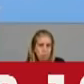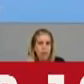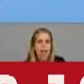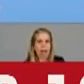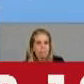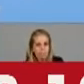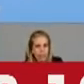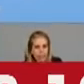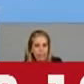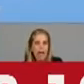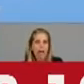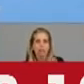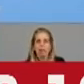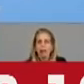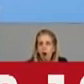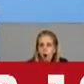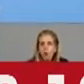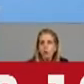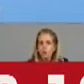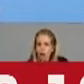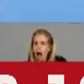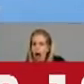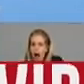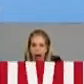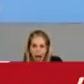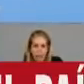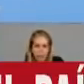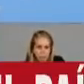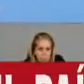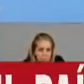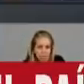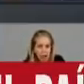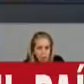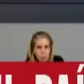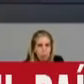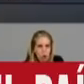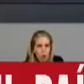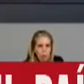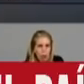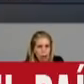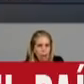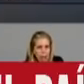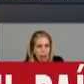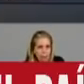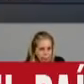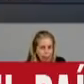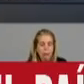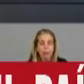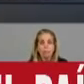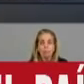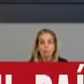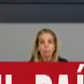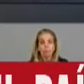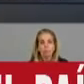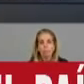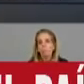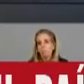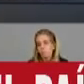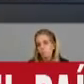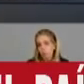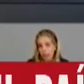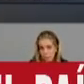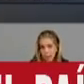eso concreto, Iván. El sí, director del Hospital Santoyani, martes a la noche, dijeron, tengo todo colapsado, ¿eh?